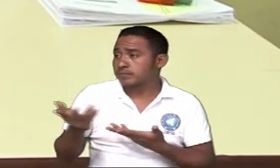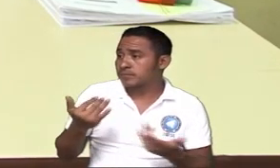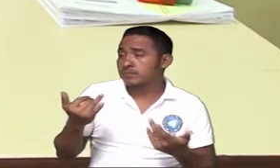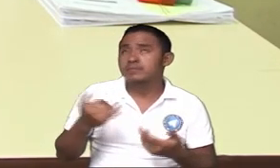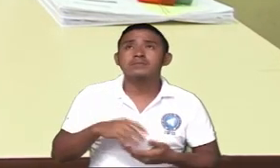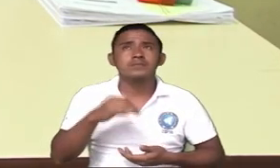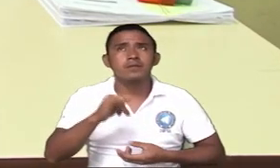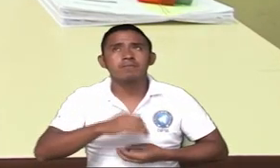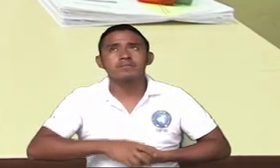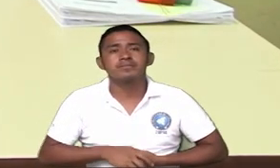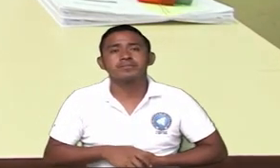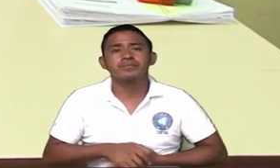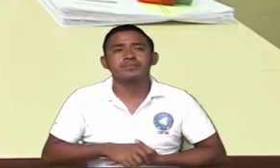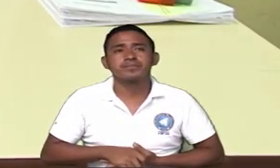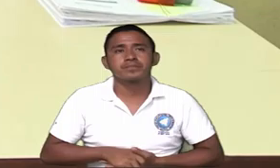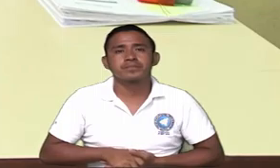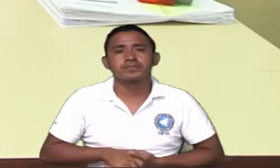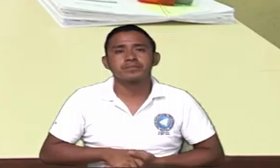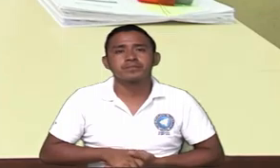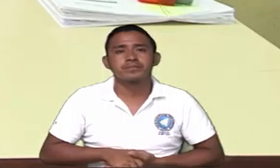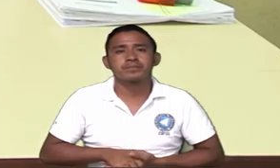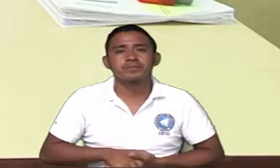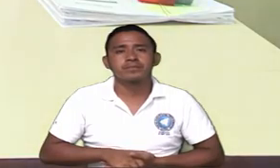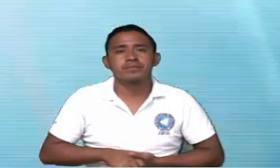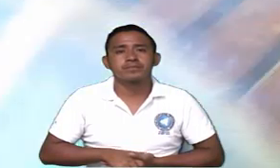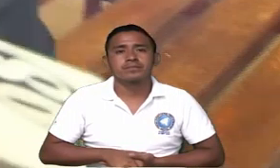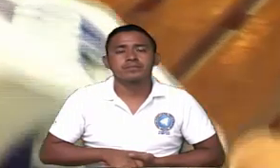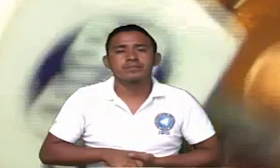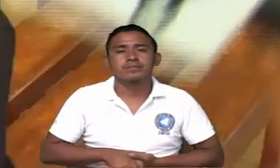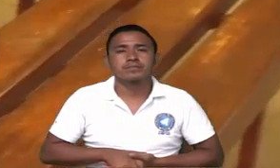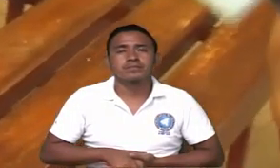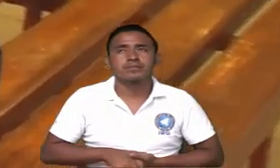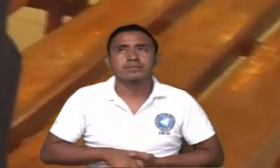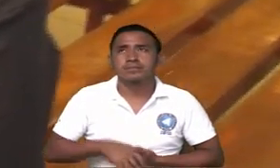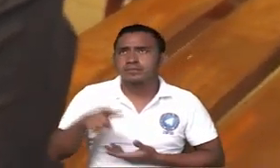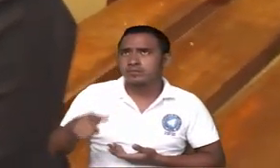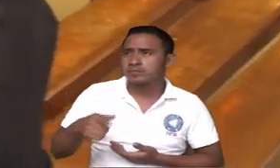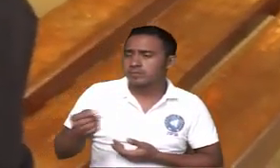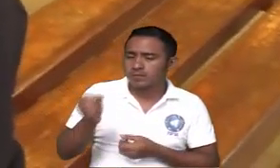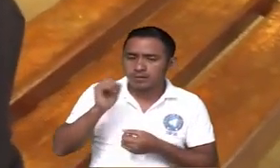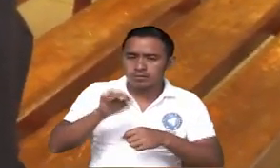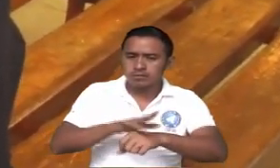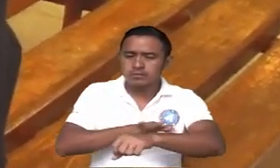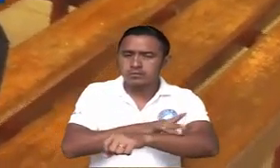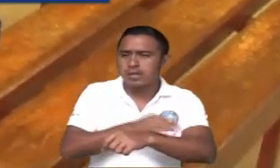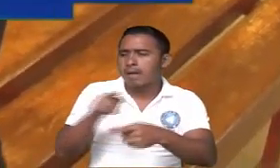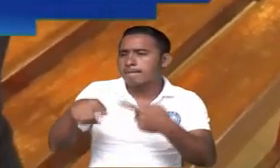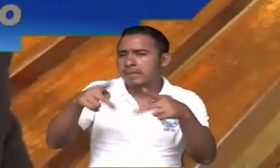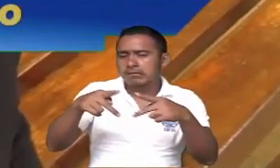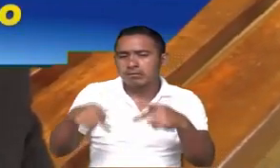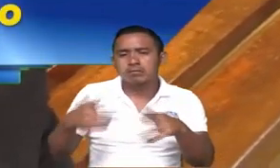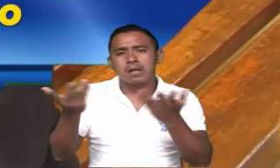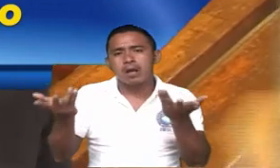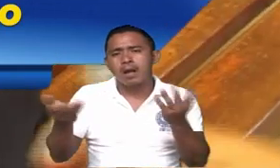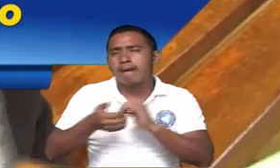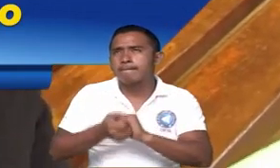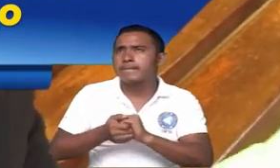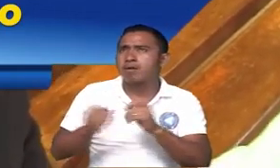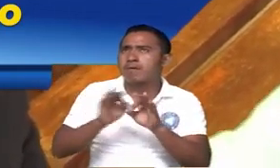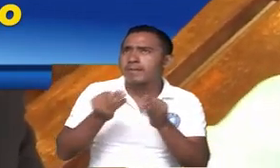Exacto, vamos. Bueno, Máster, empezamos. ¿Usted alguna vez ha sentido algún amigo, algún familiar mal, con mal